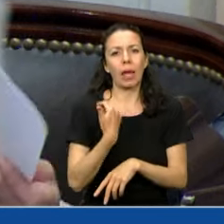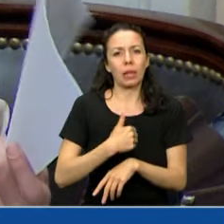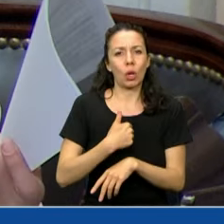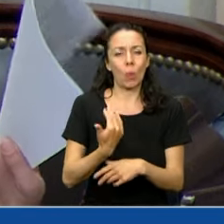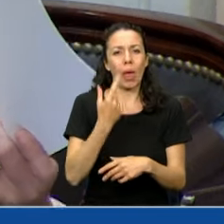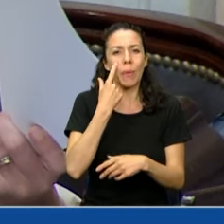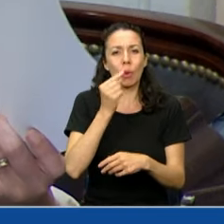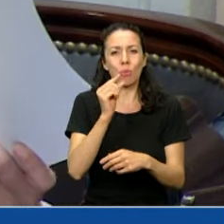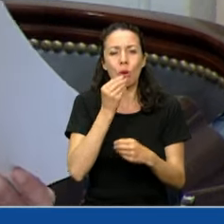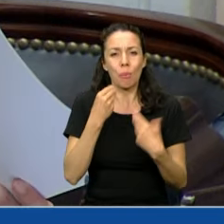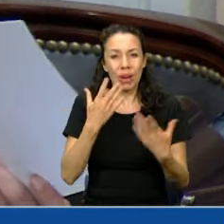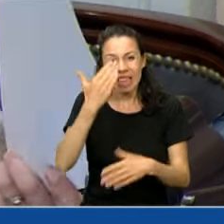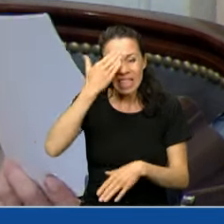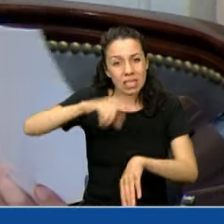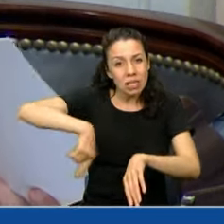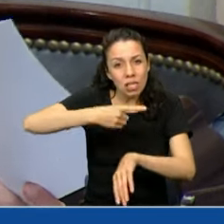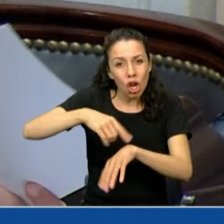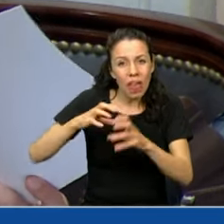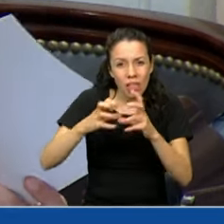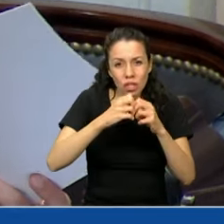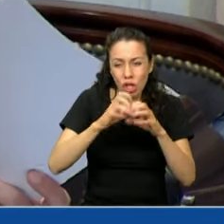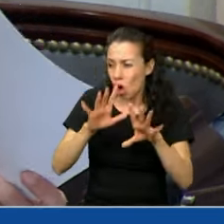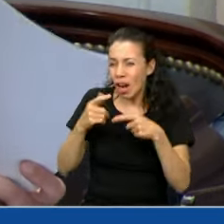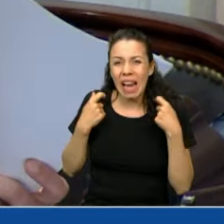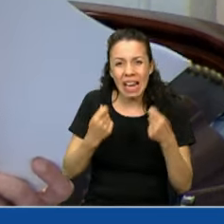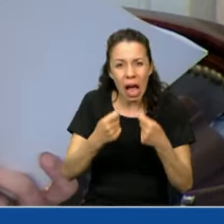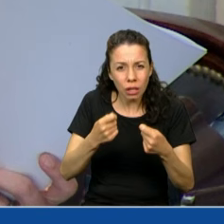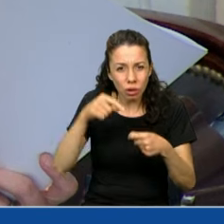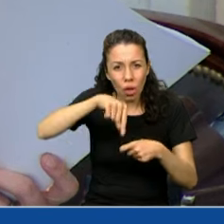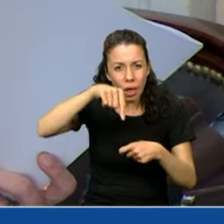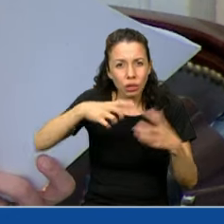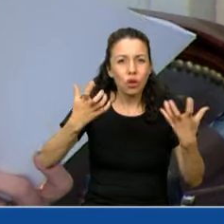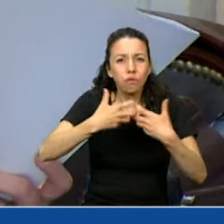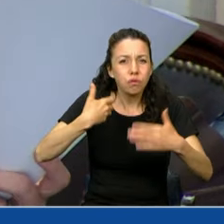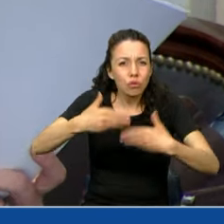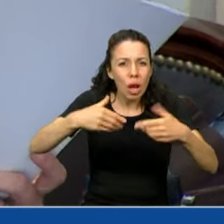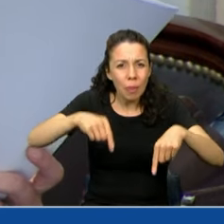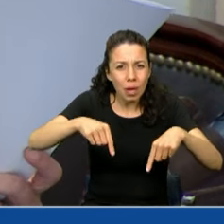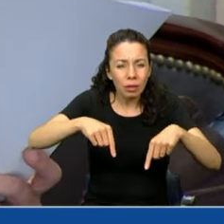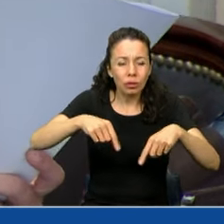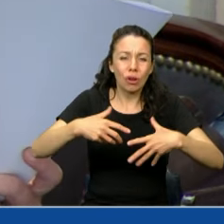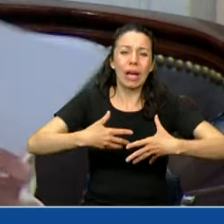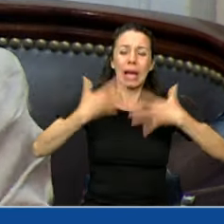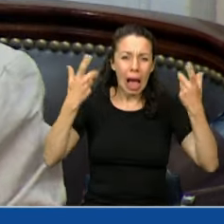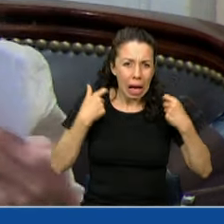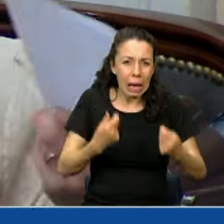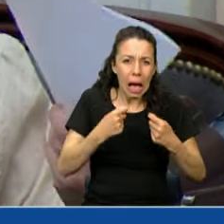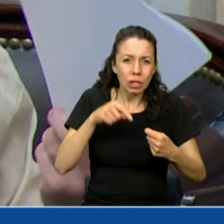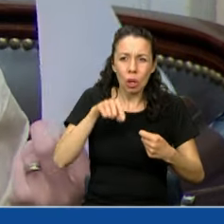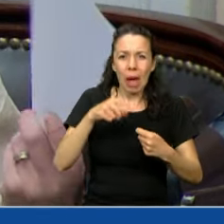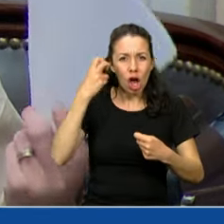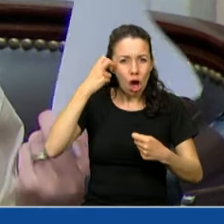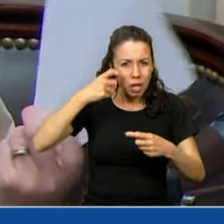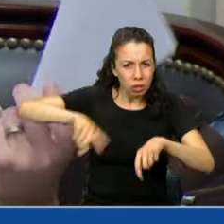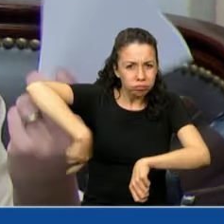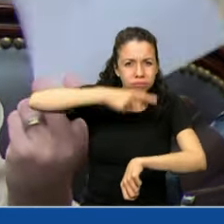realmente 15 horas de sesión con lo que cuesta tener todo esto funcionando el gasto y yo pienso alguien